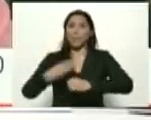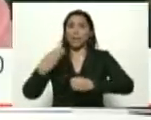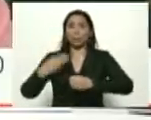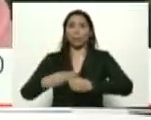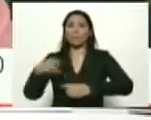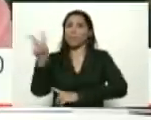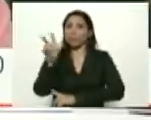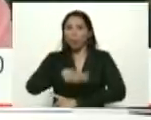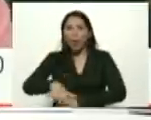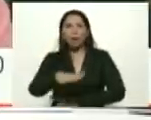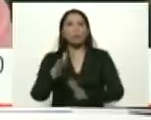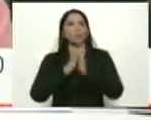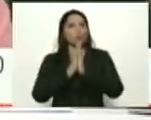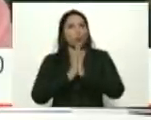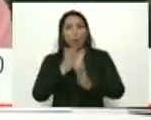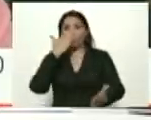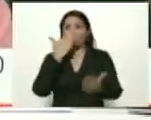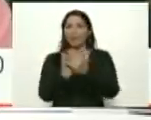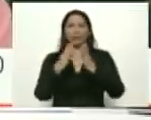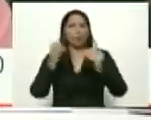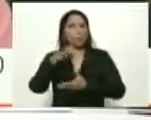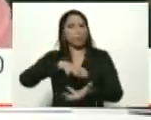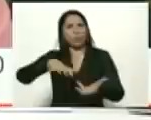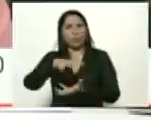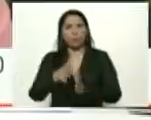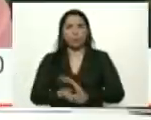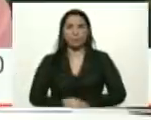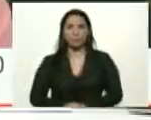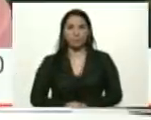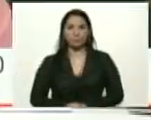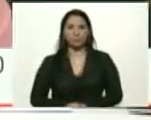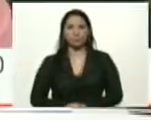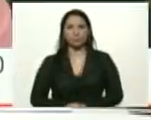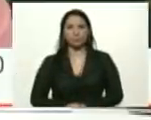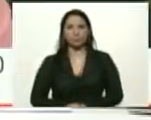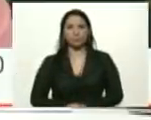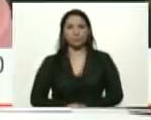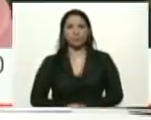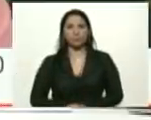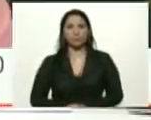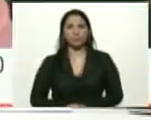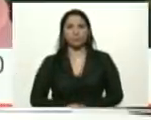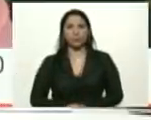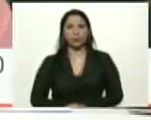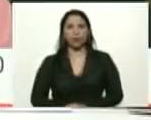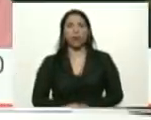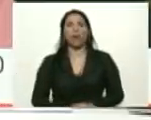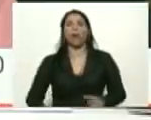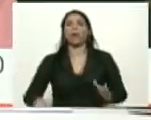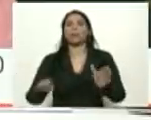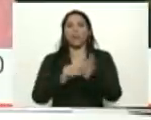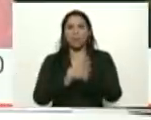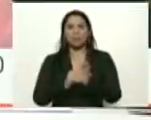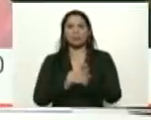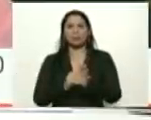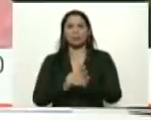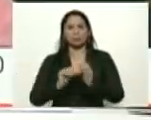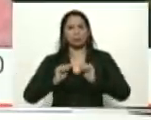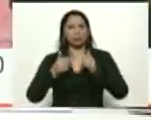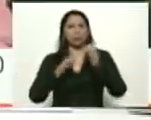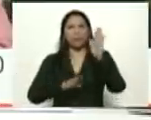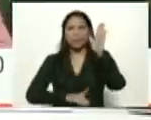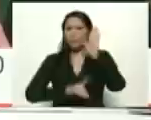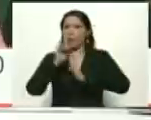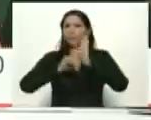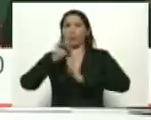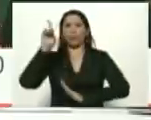venezolano, para enfrentar toda esta situación y otra vez salir adelante. Una vez más